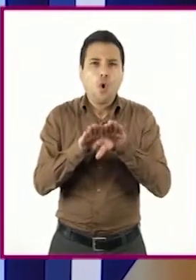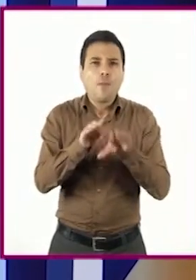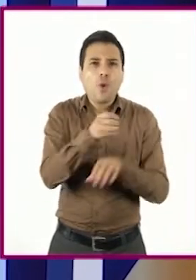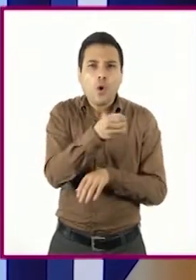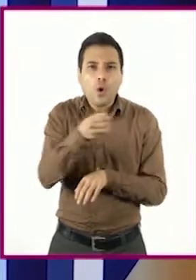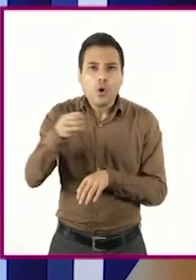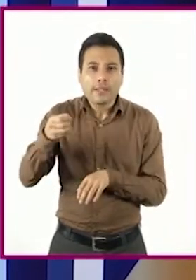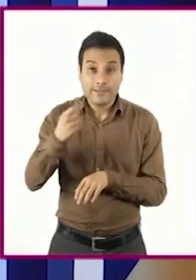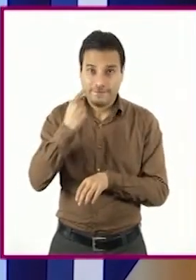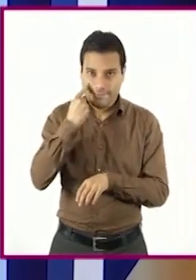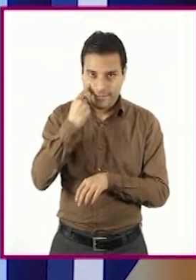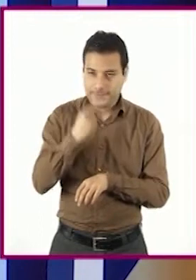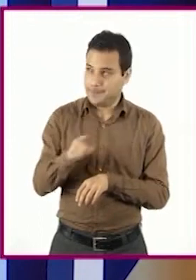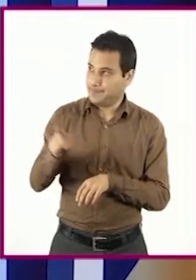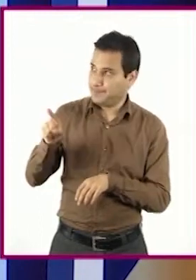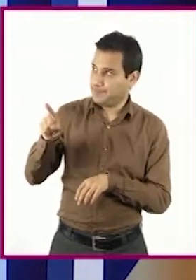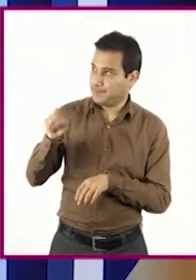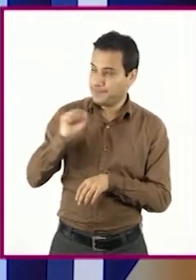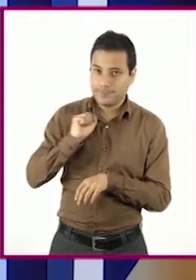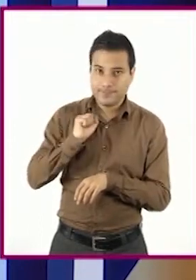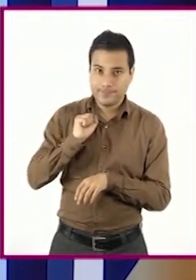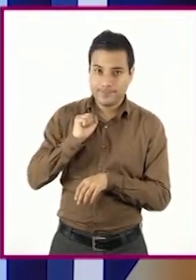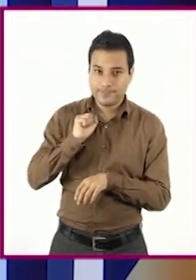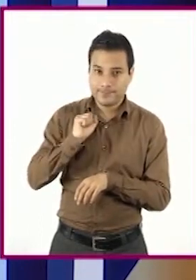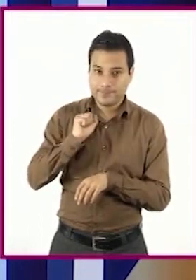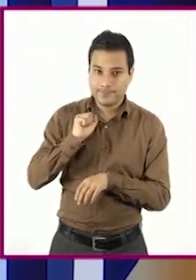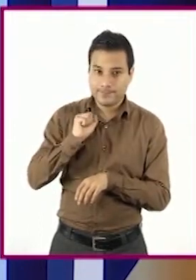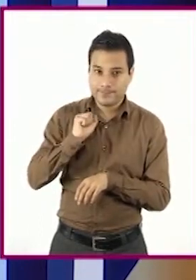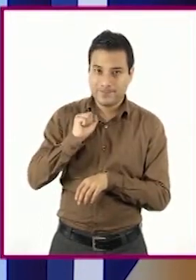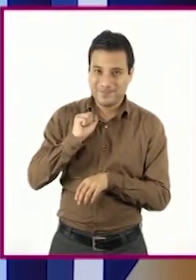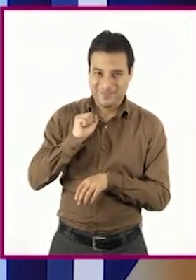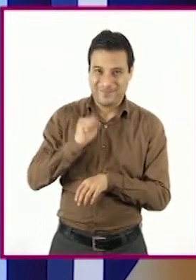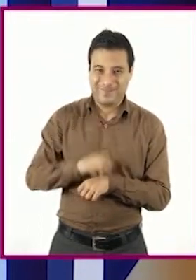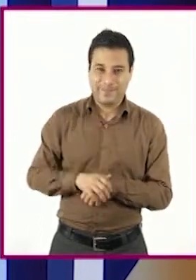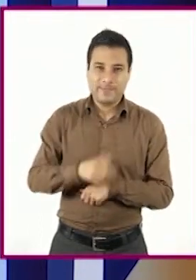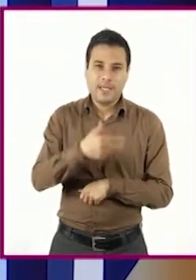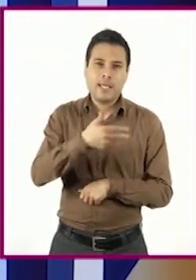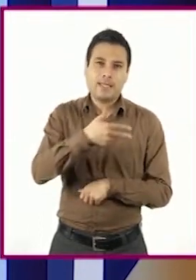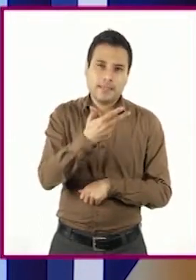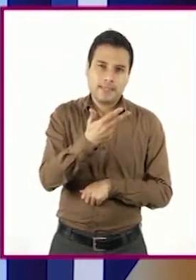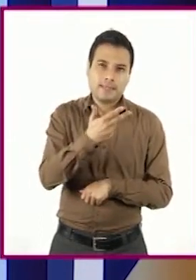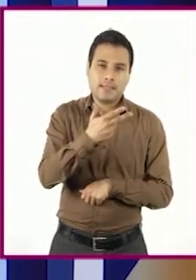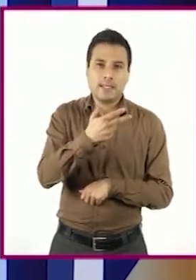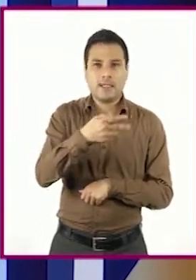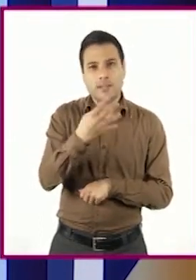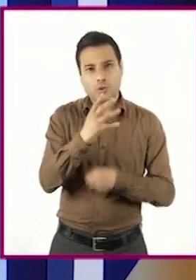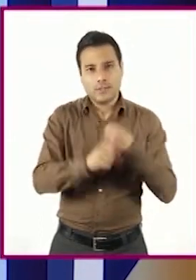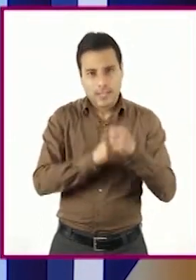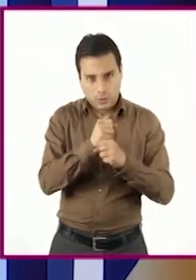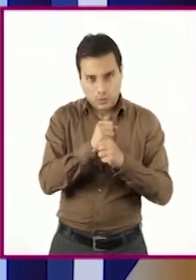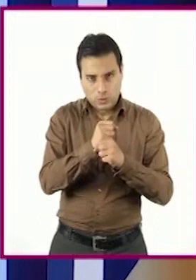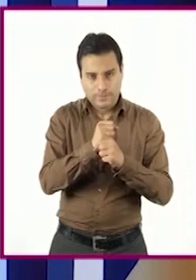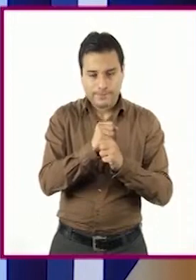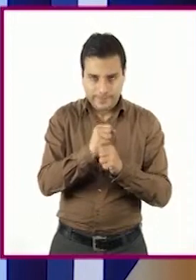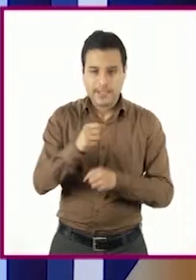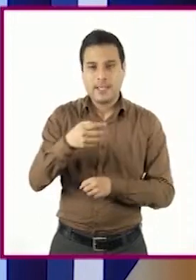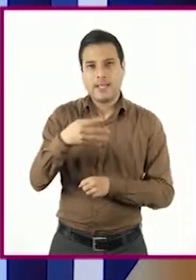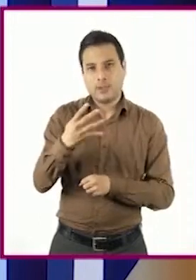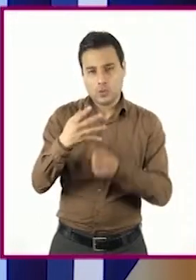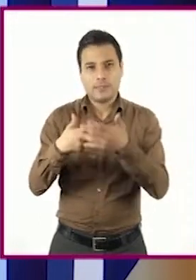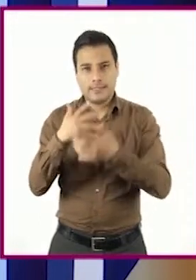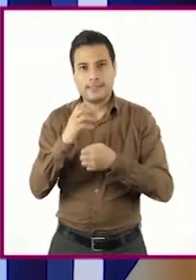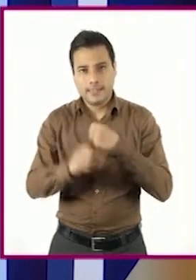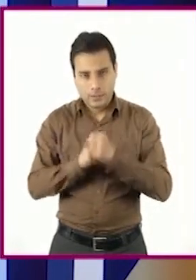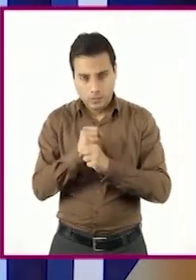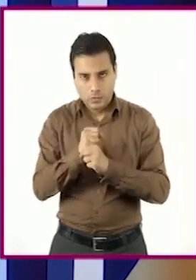intervalos: los que tienen 13 y 14 años y los que tienen 15 y 16 años. Una vez ordenados, se